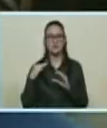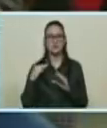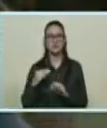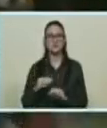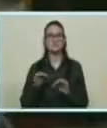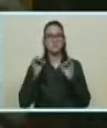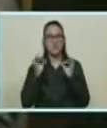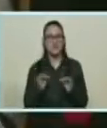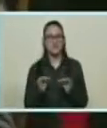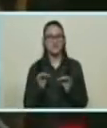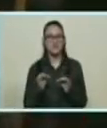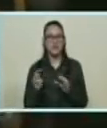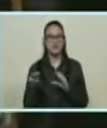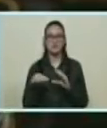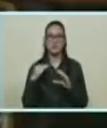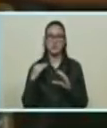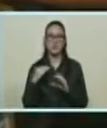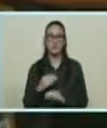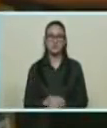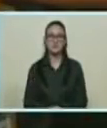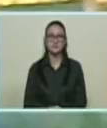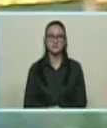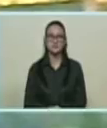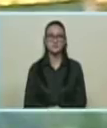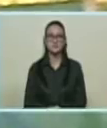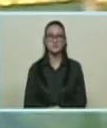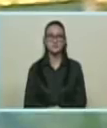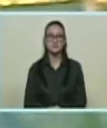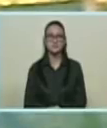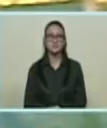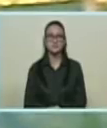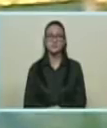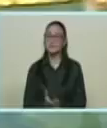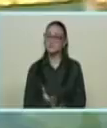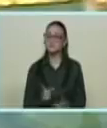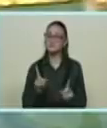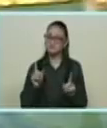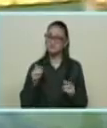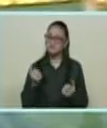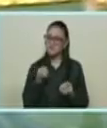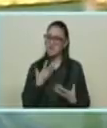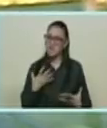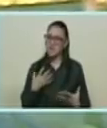Pero está bien, es el poder plenipotenciario.